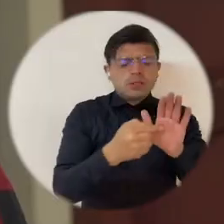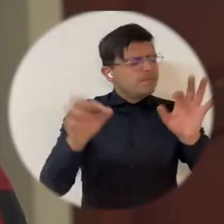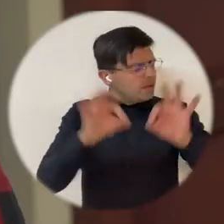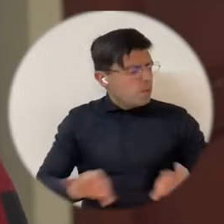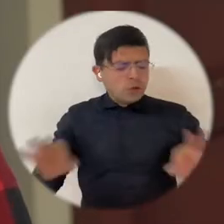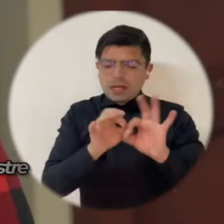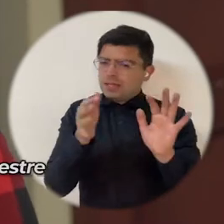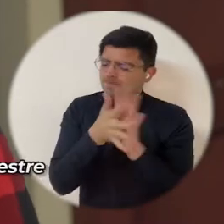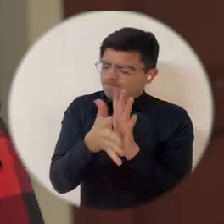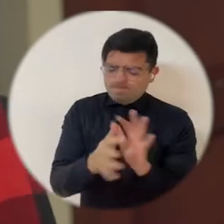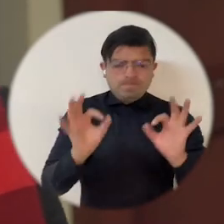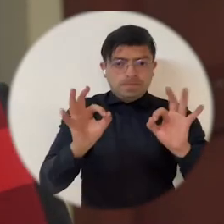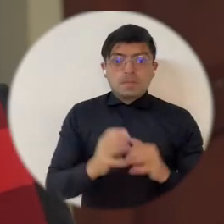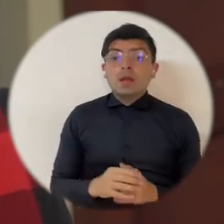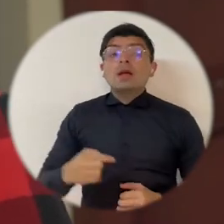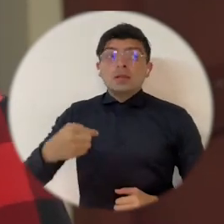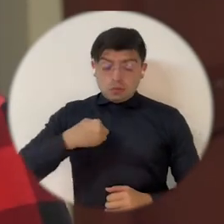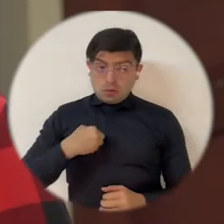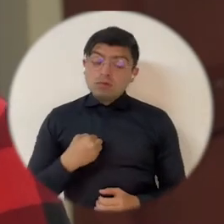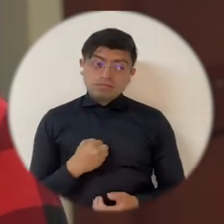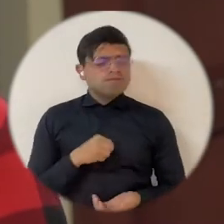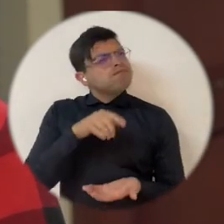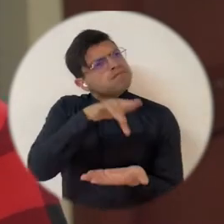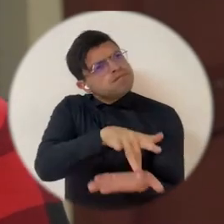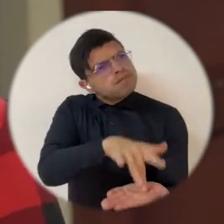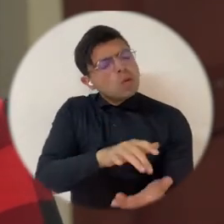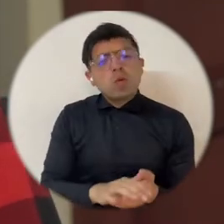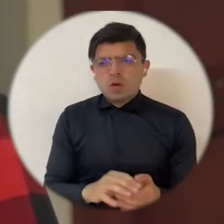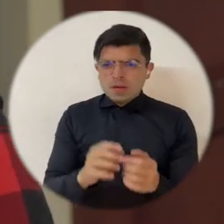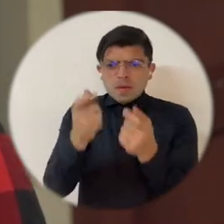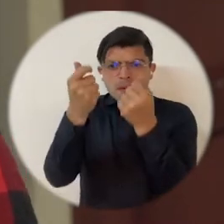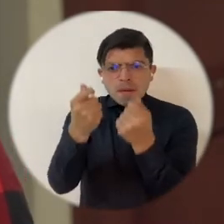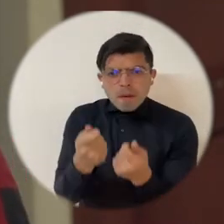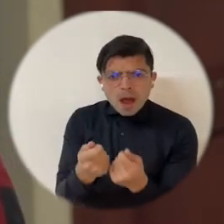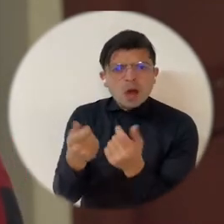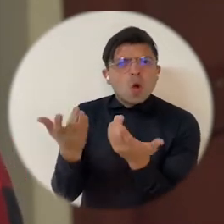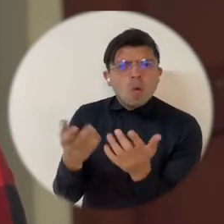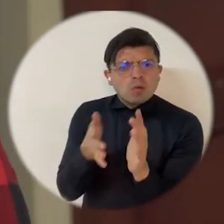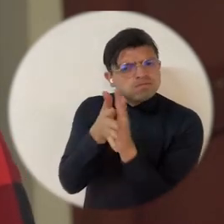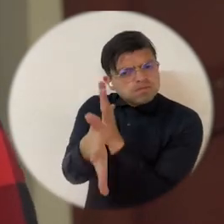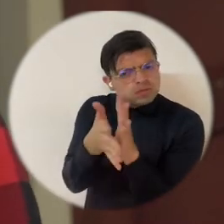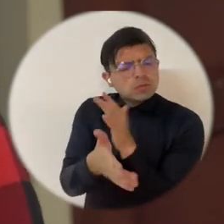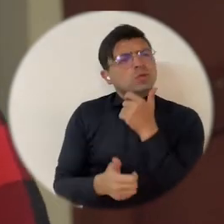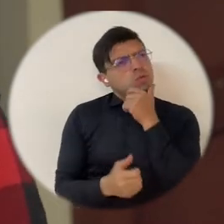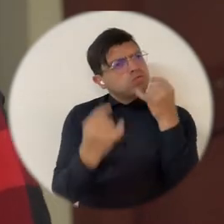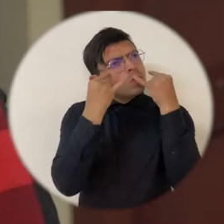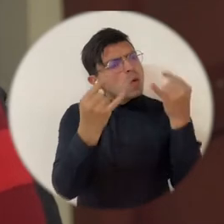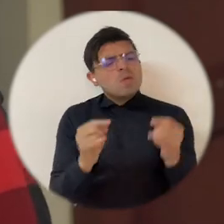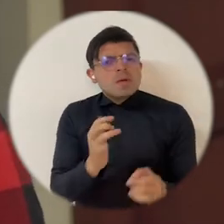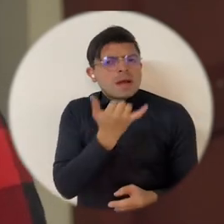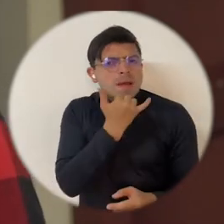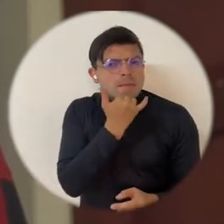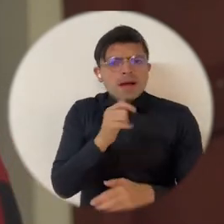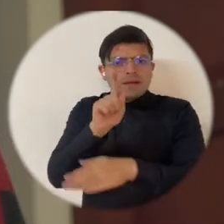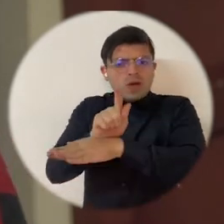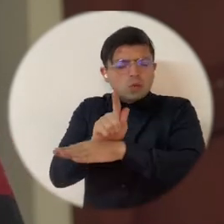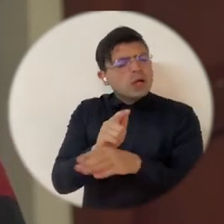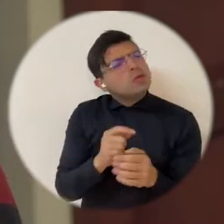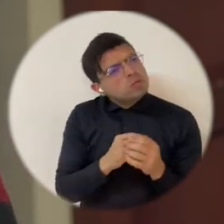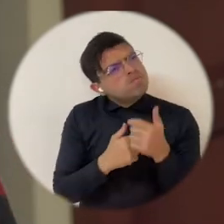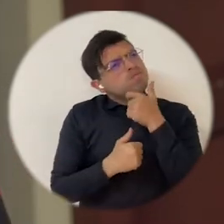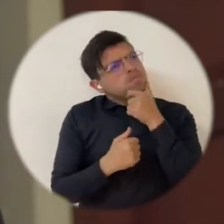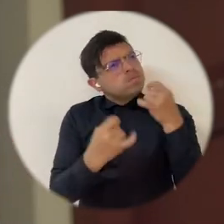avances. Bueno, yo decidí venir presencial porque me pareció interesante la rendición de cuentas para saber qué estaba pasando